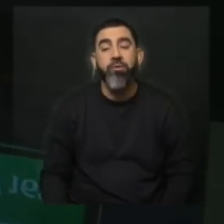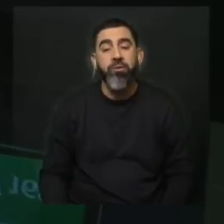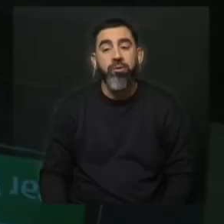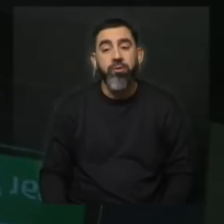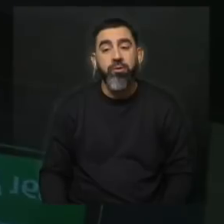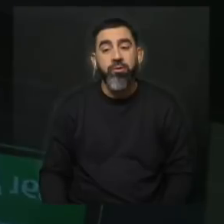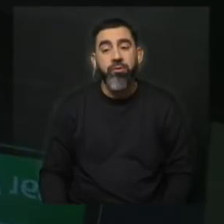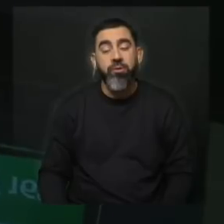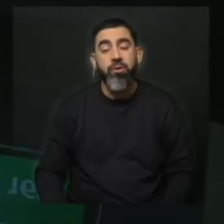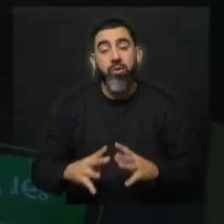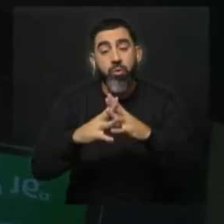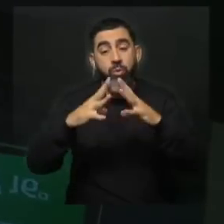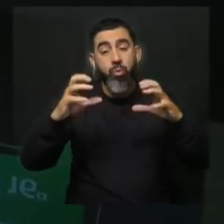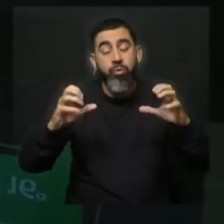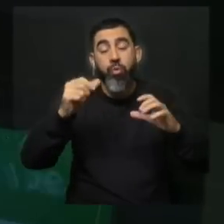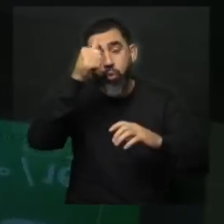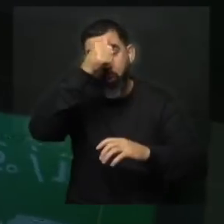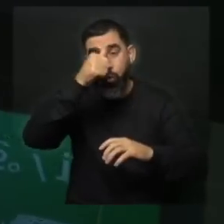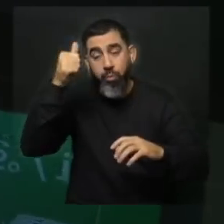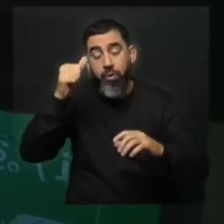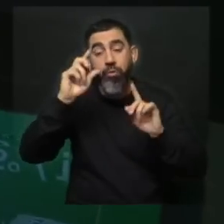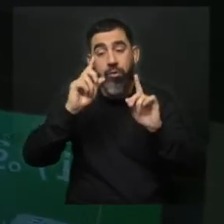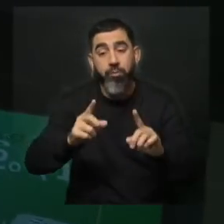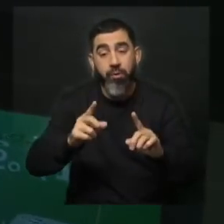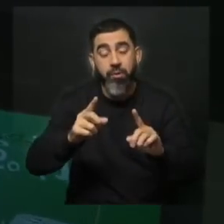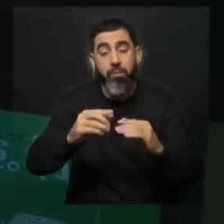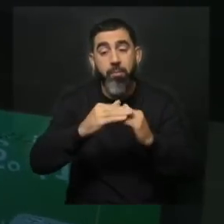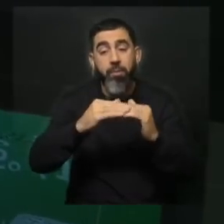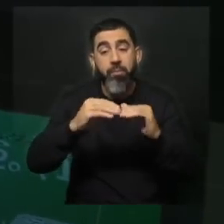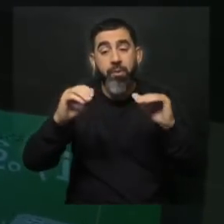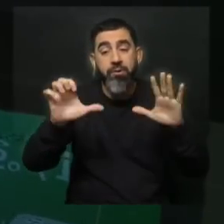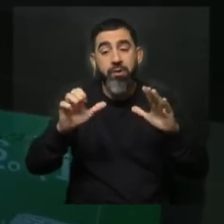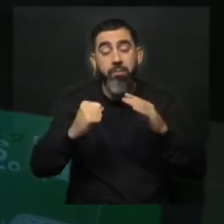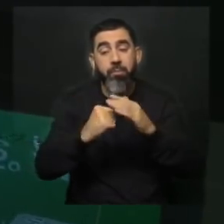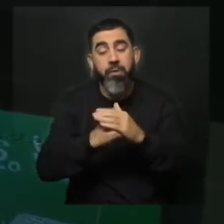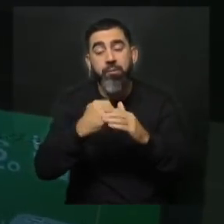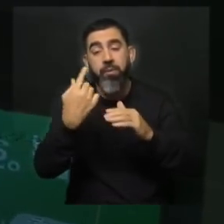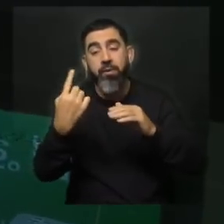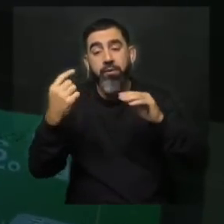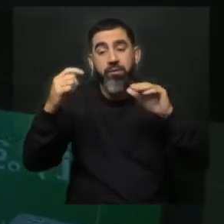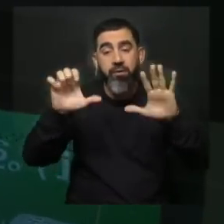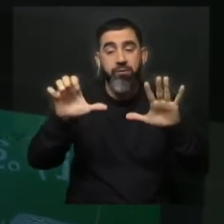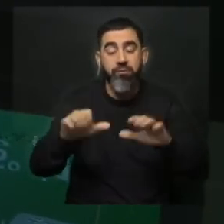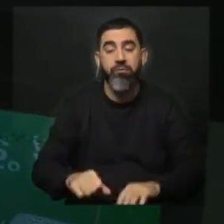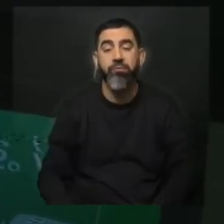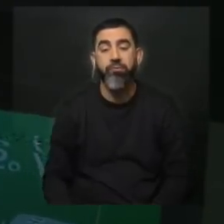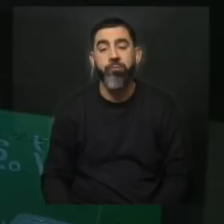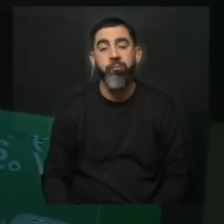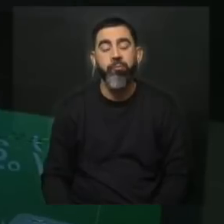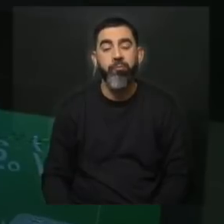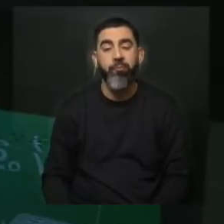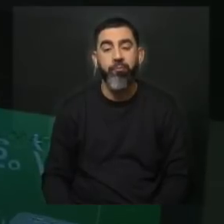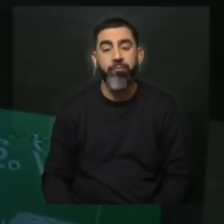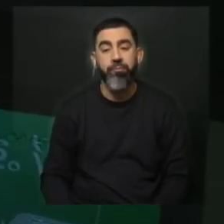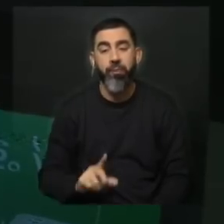irumet sí cielo cubierto va a estar el domingo 9 de julio las temperaturas extremas seguirán siendo relativamente frías 6 y 16 para